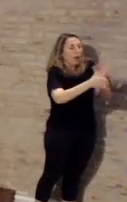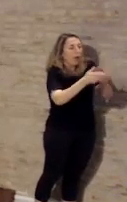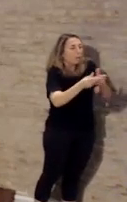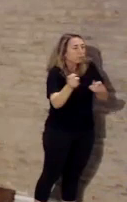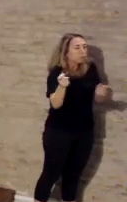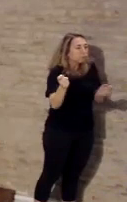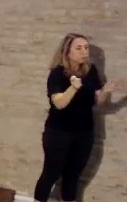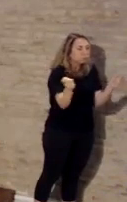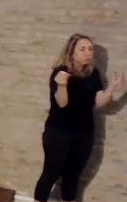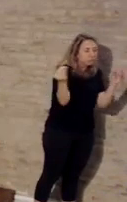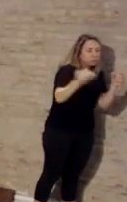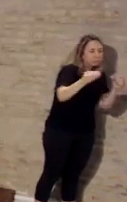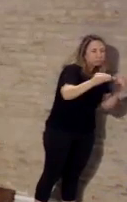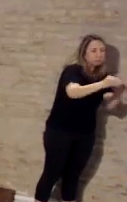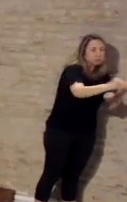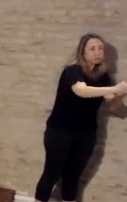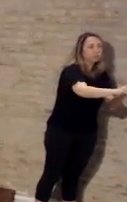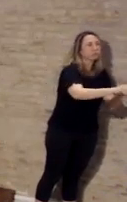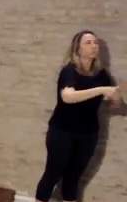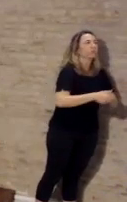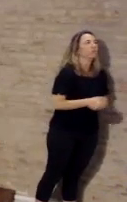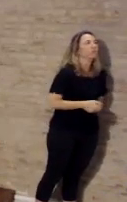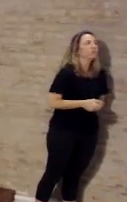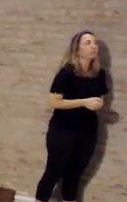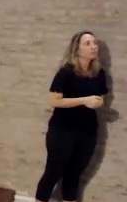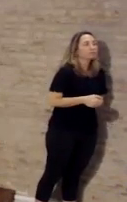Cometa más violencia sobre esa persona